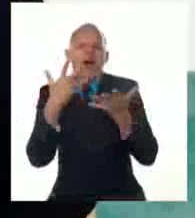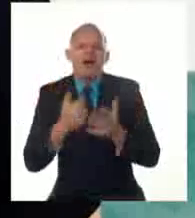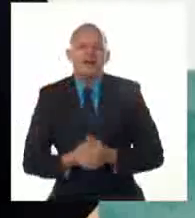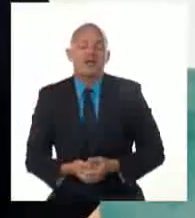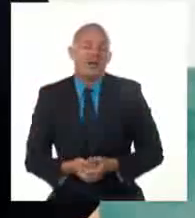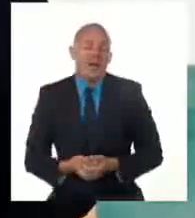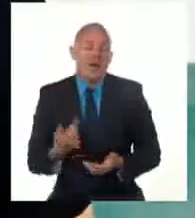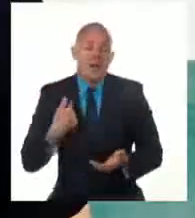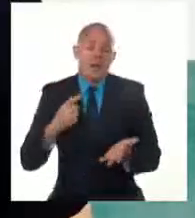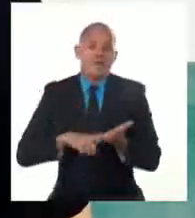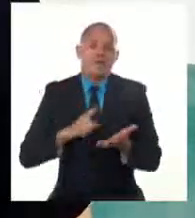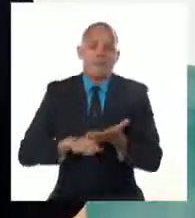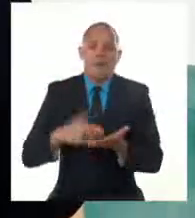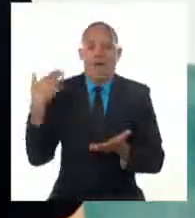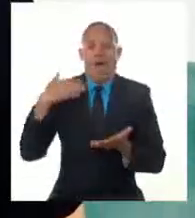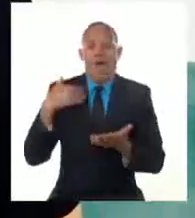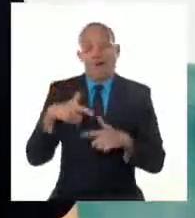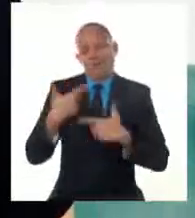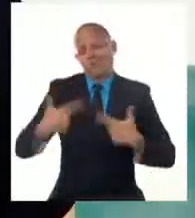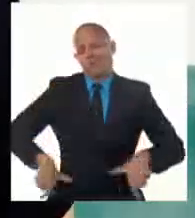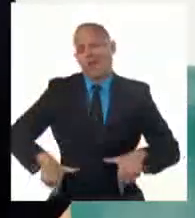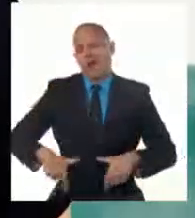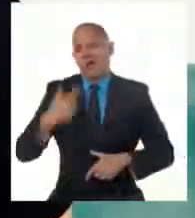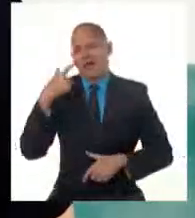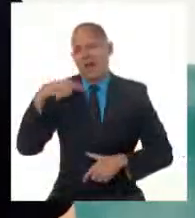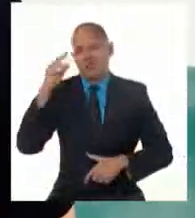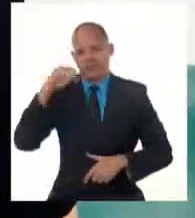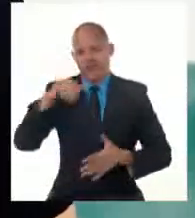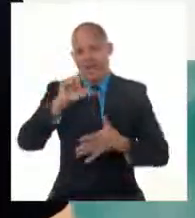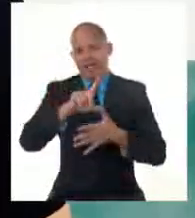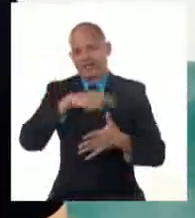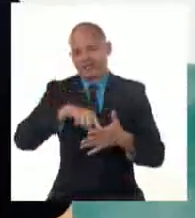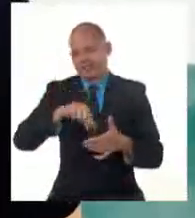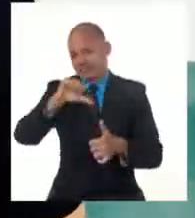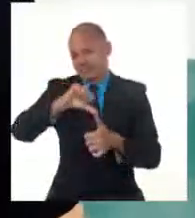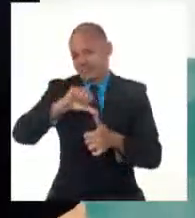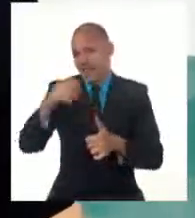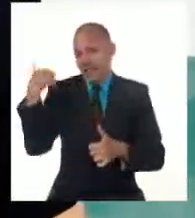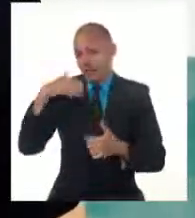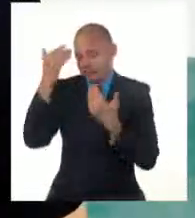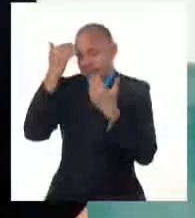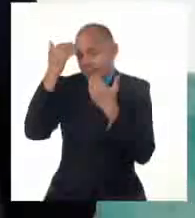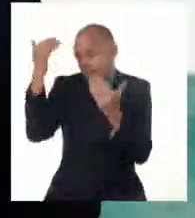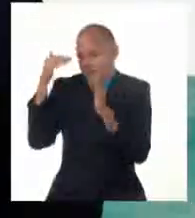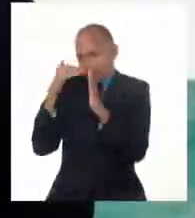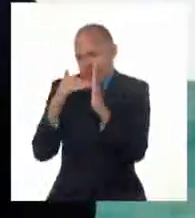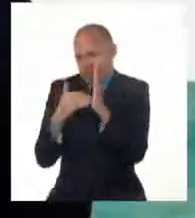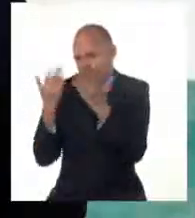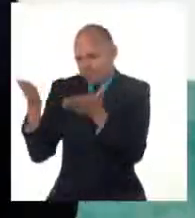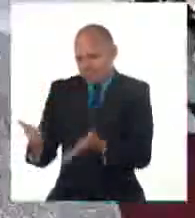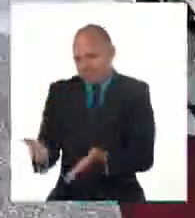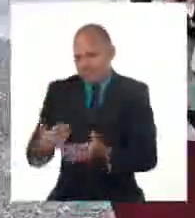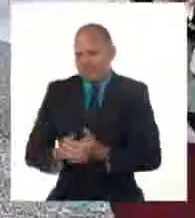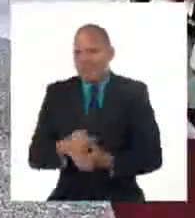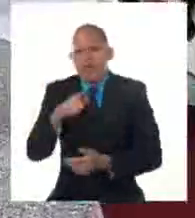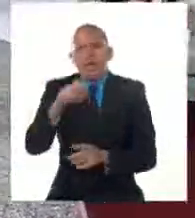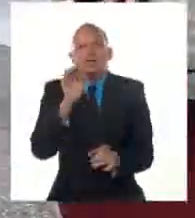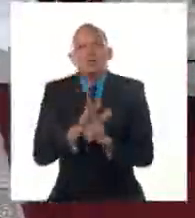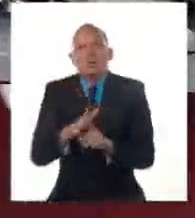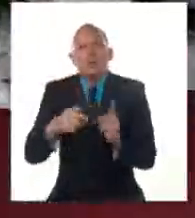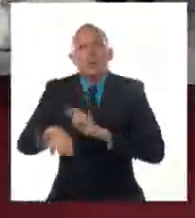Ernesto Montoya, su campeón mundial, campeón panamericano y centroamericano. Le agradezco a él por mi logro. ¿Desde cuándo estás practicando las